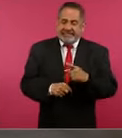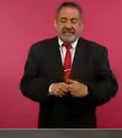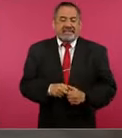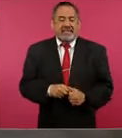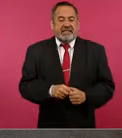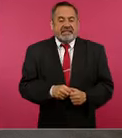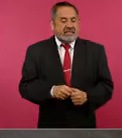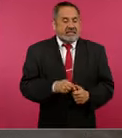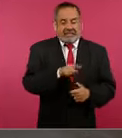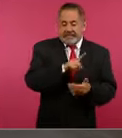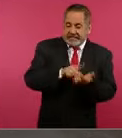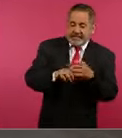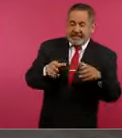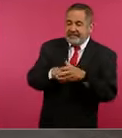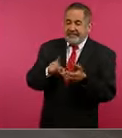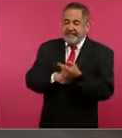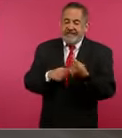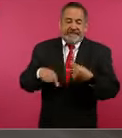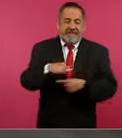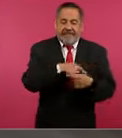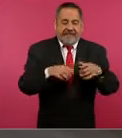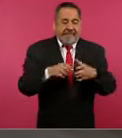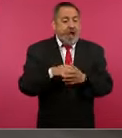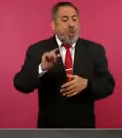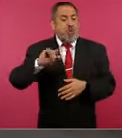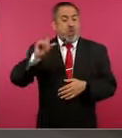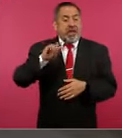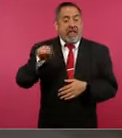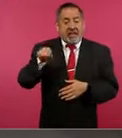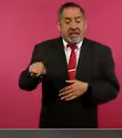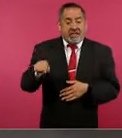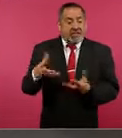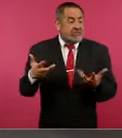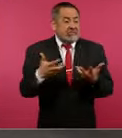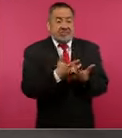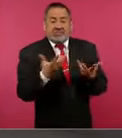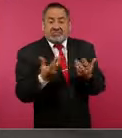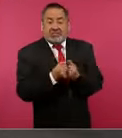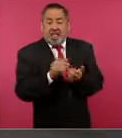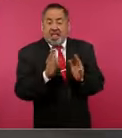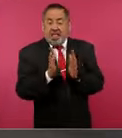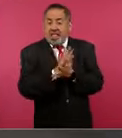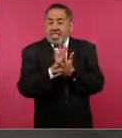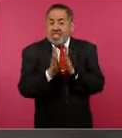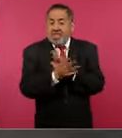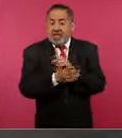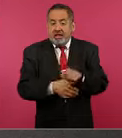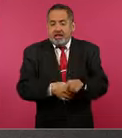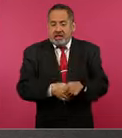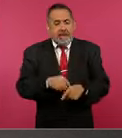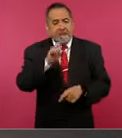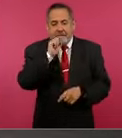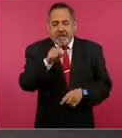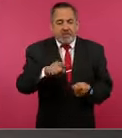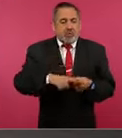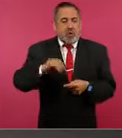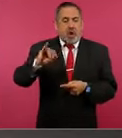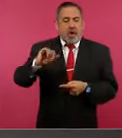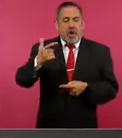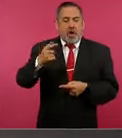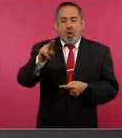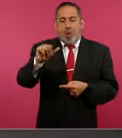de la delincuencia en autoridades locales. Es lo de Iguala, lo de